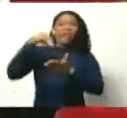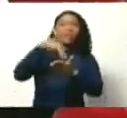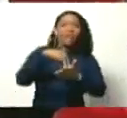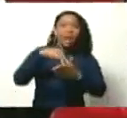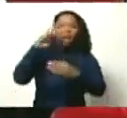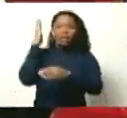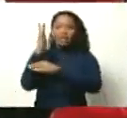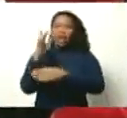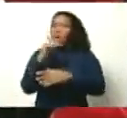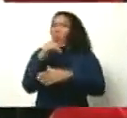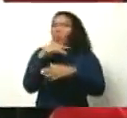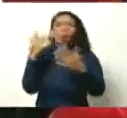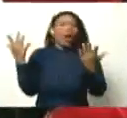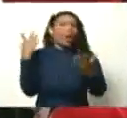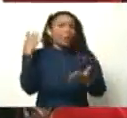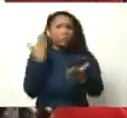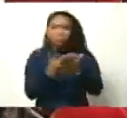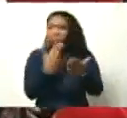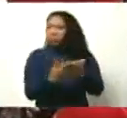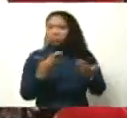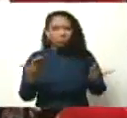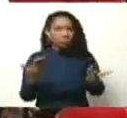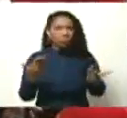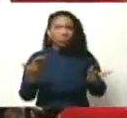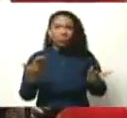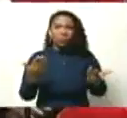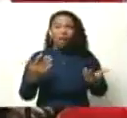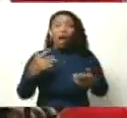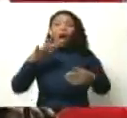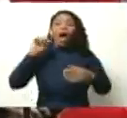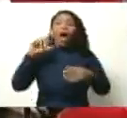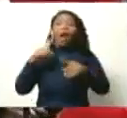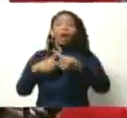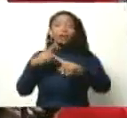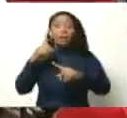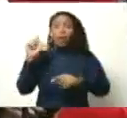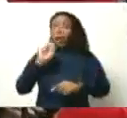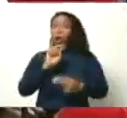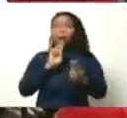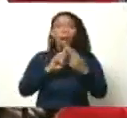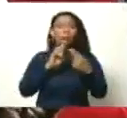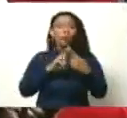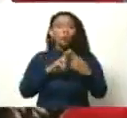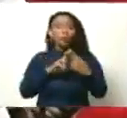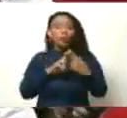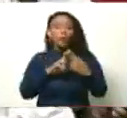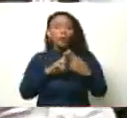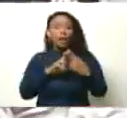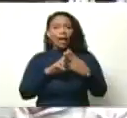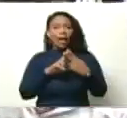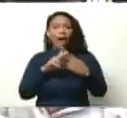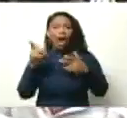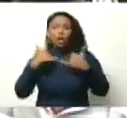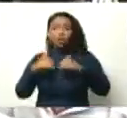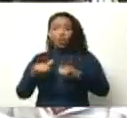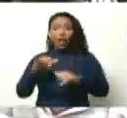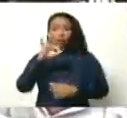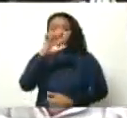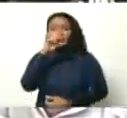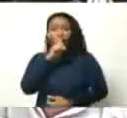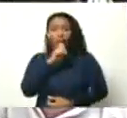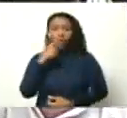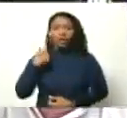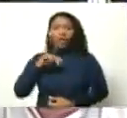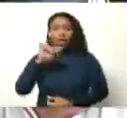caso inexistente. Alex Saab no conoce a su pequeña hija de 3 años, que